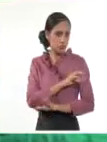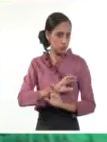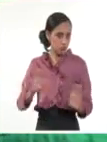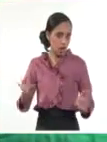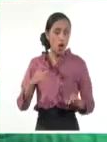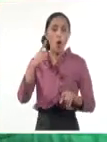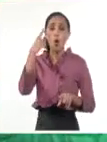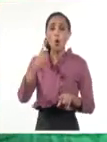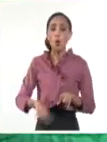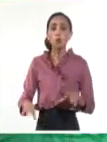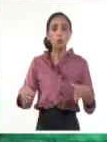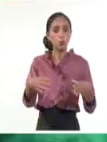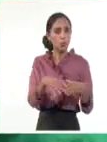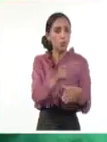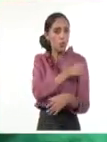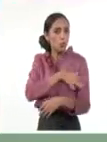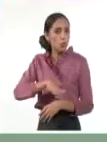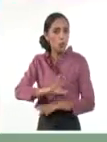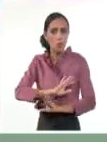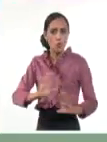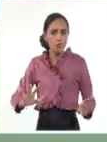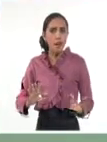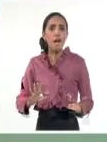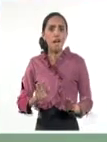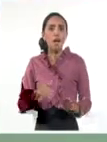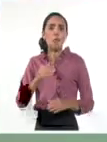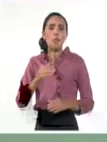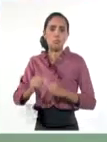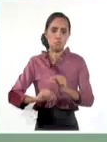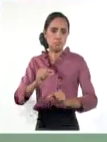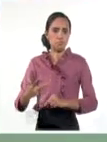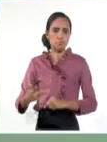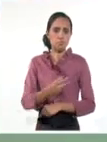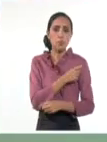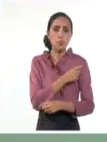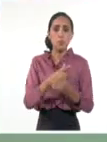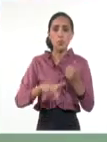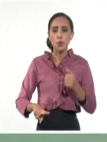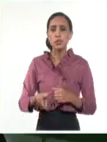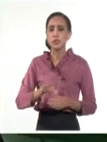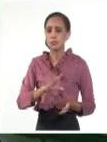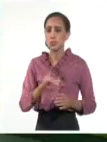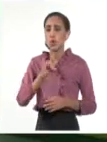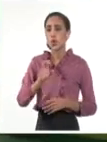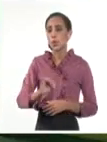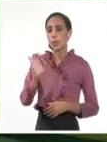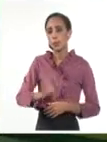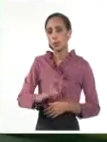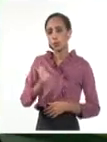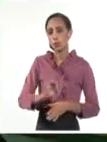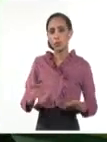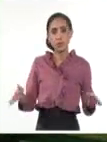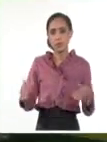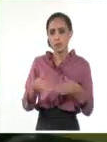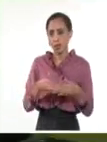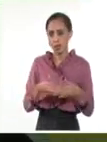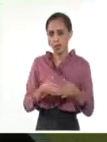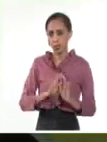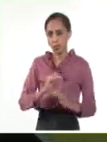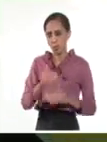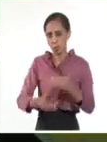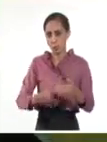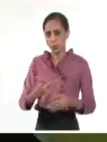grupos poblacionales avanzan en la inmunización la provincia está a más de un 90% cerrando los ciclos